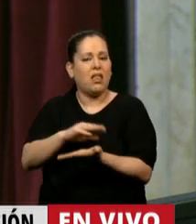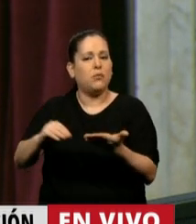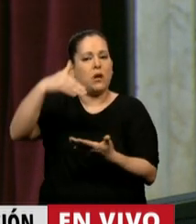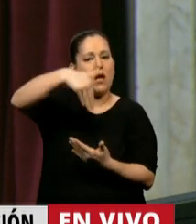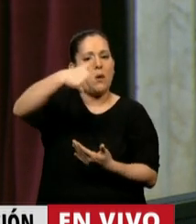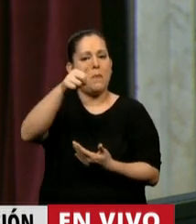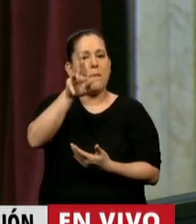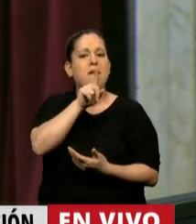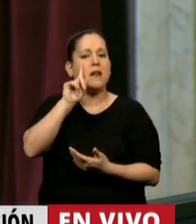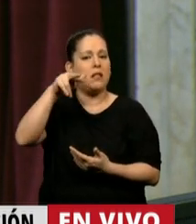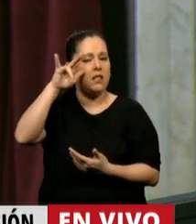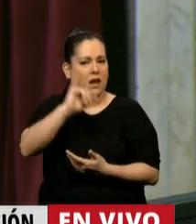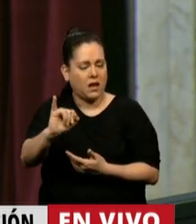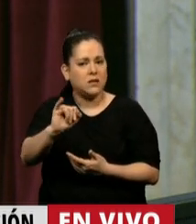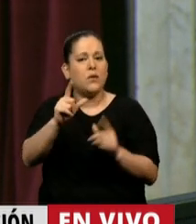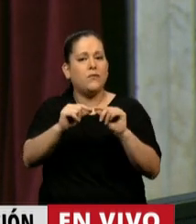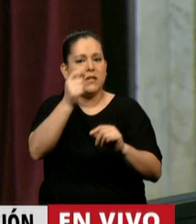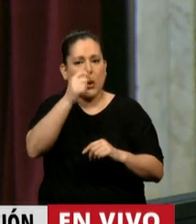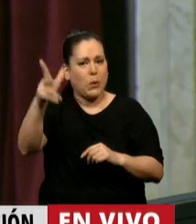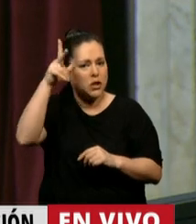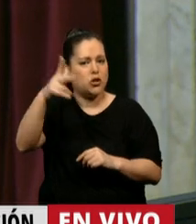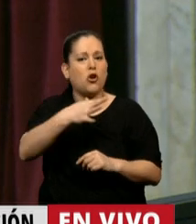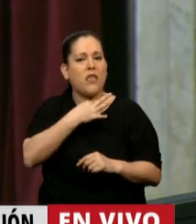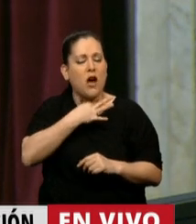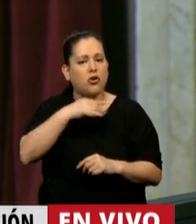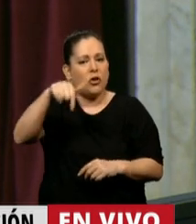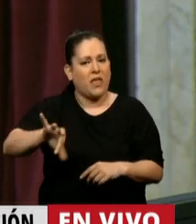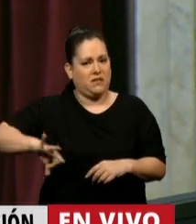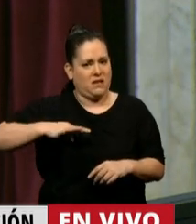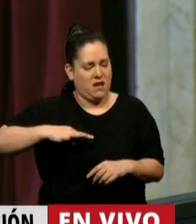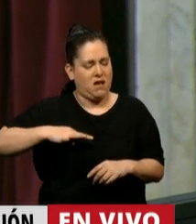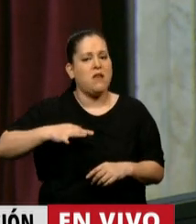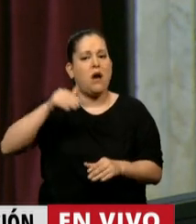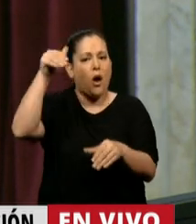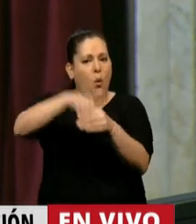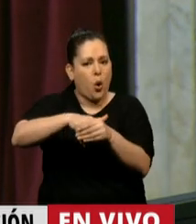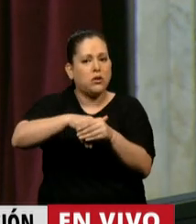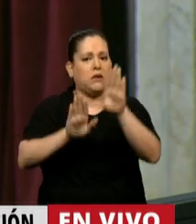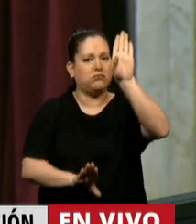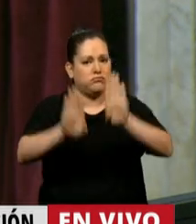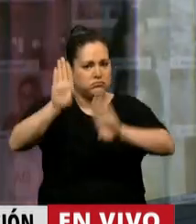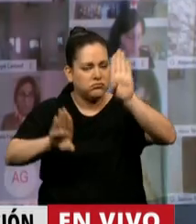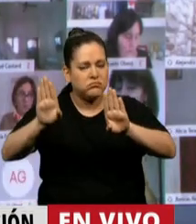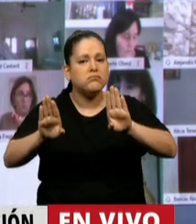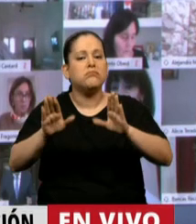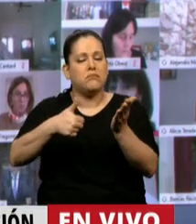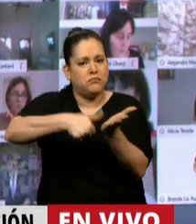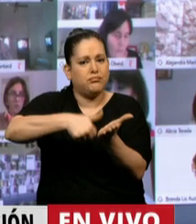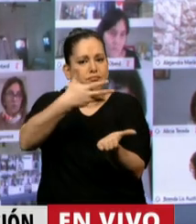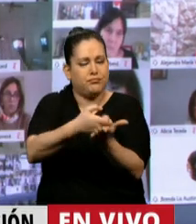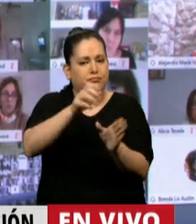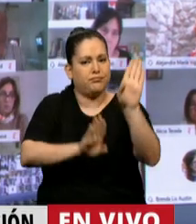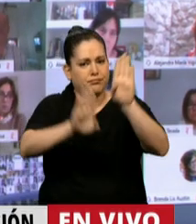a 18 de agosto del corriente año se va a votar por signos sírvanse